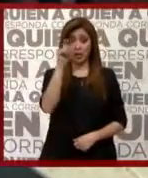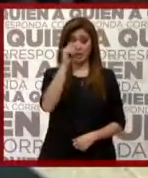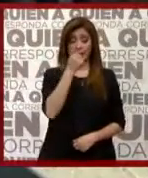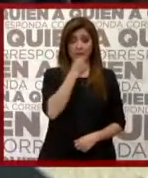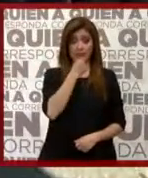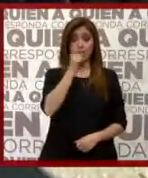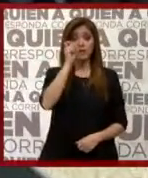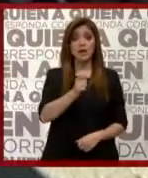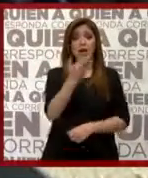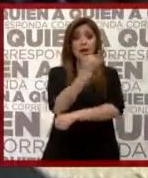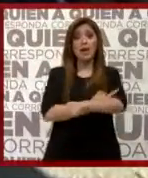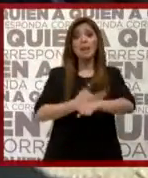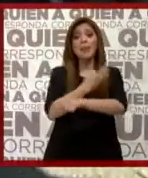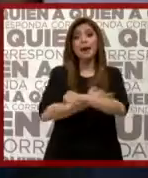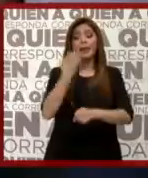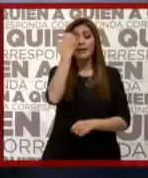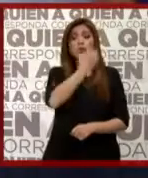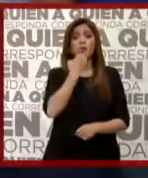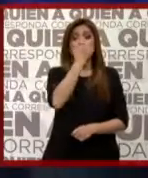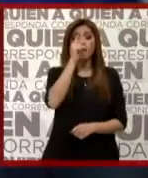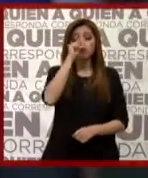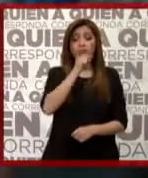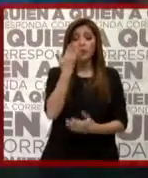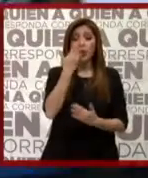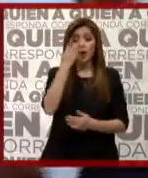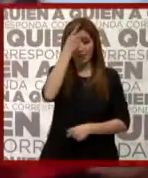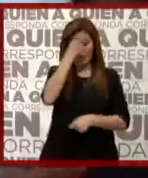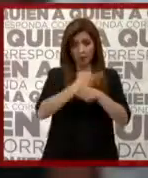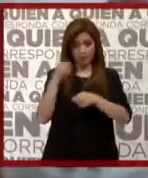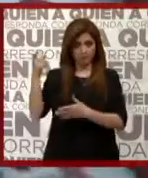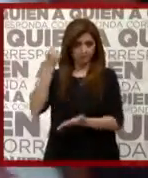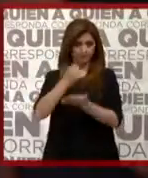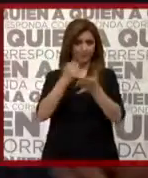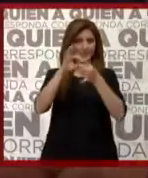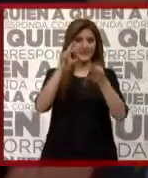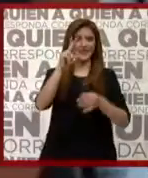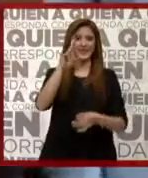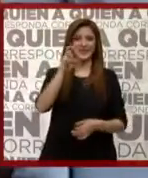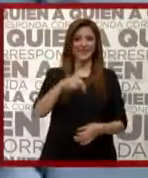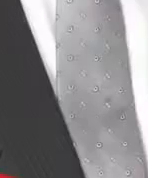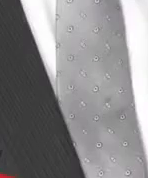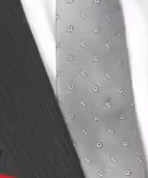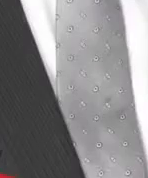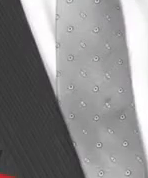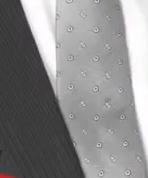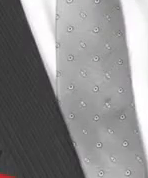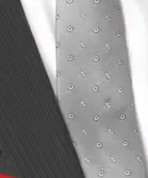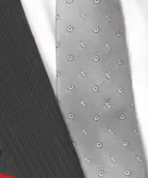turno vespertino de la escuela. Para quien corresponda, Rubén Monroy.